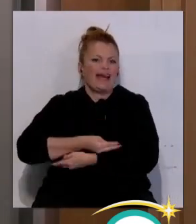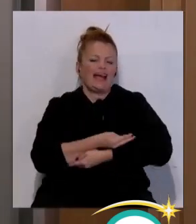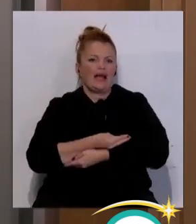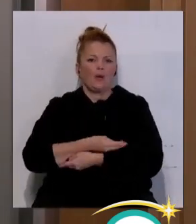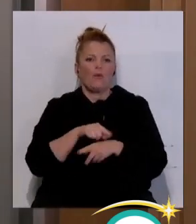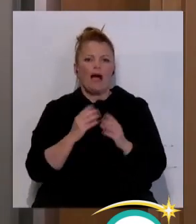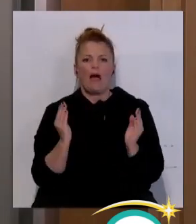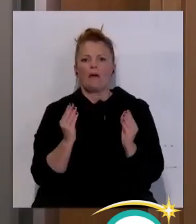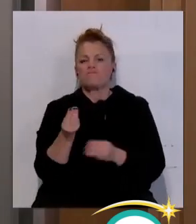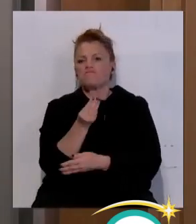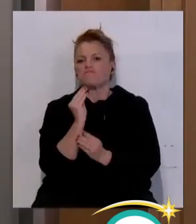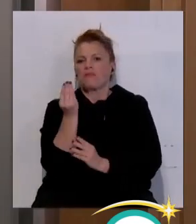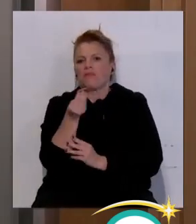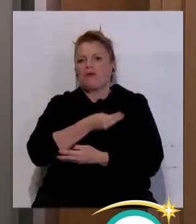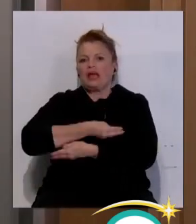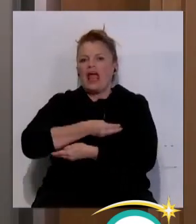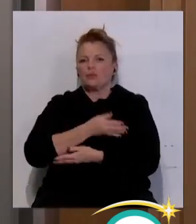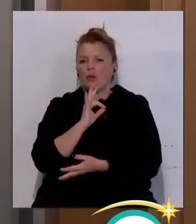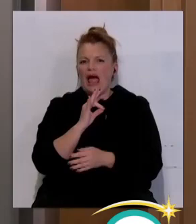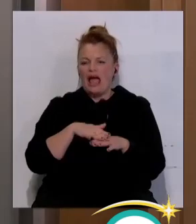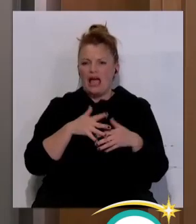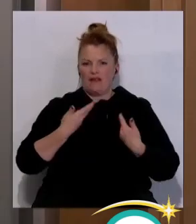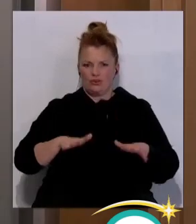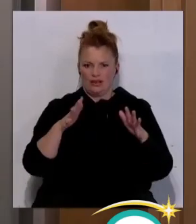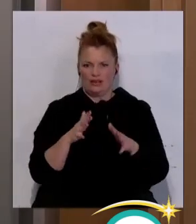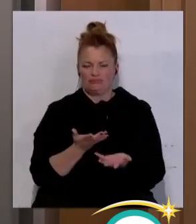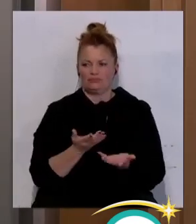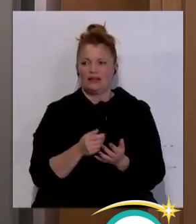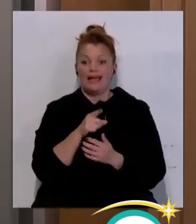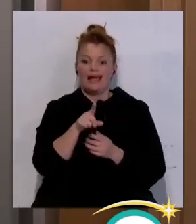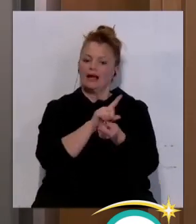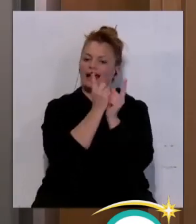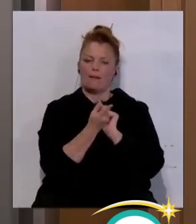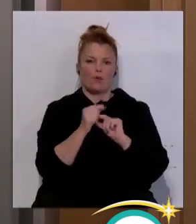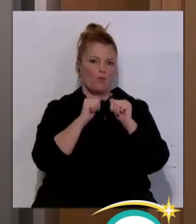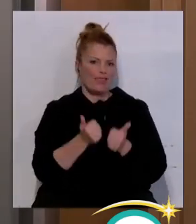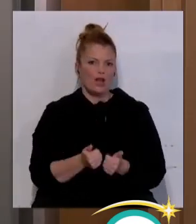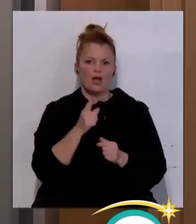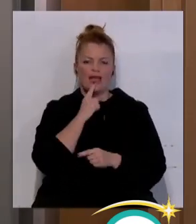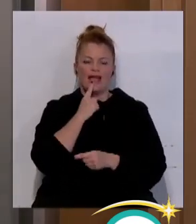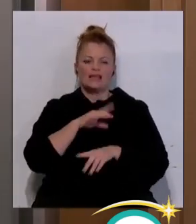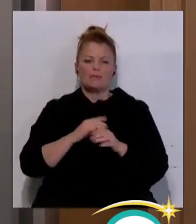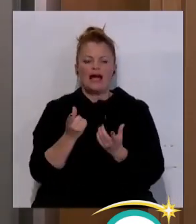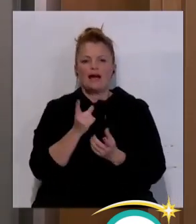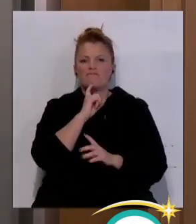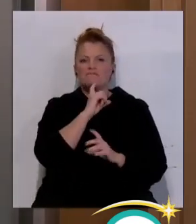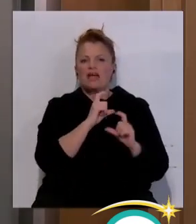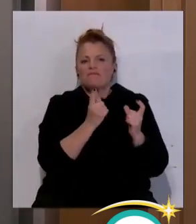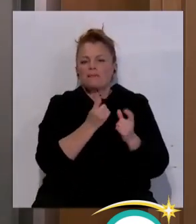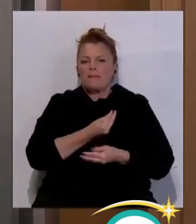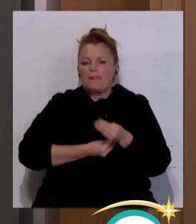abortiva, es horroroso, ¿no? Entonces el gran cambio es este modelo, que cambia, que ya no se llama criaturas abortivas, sino bueno,